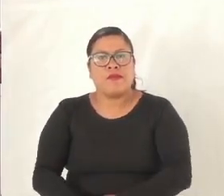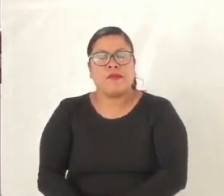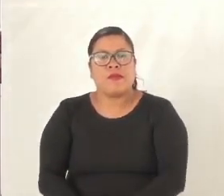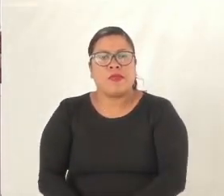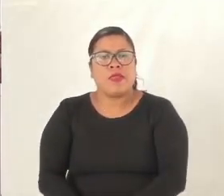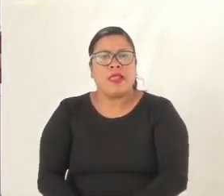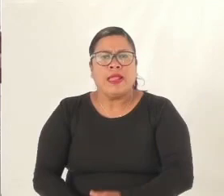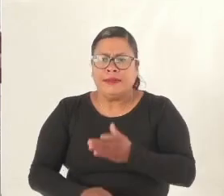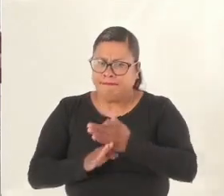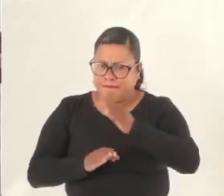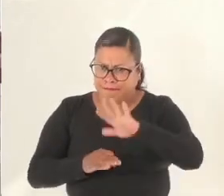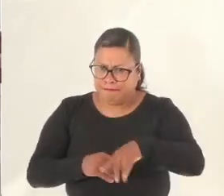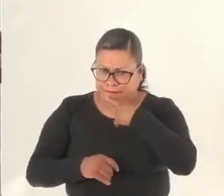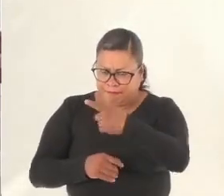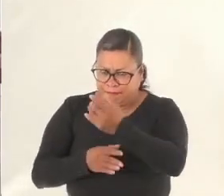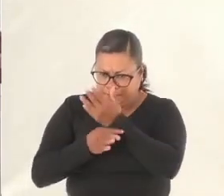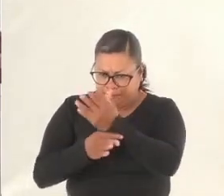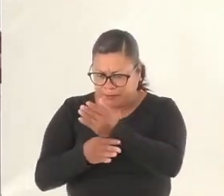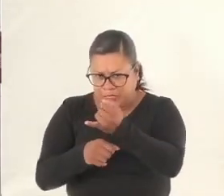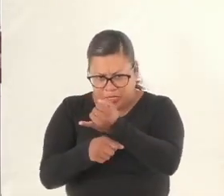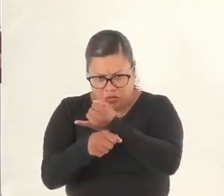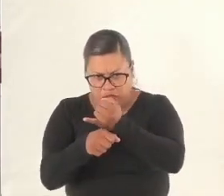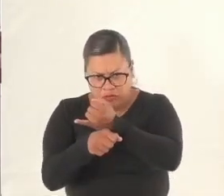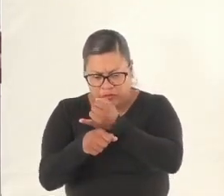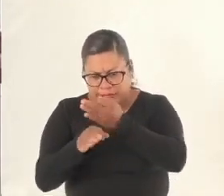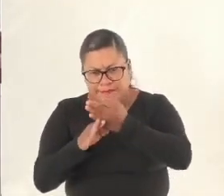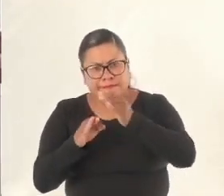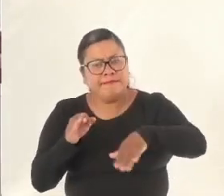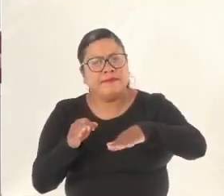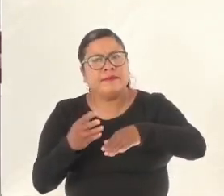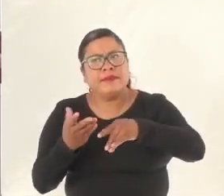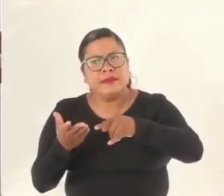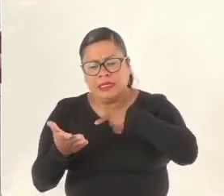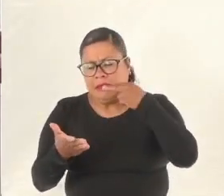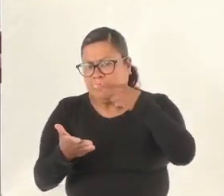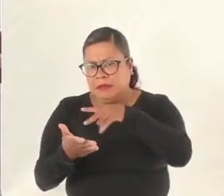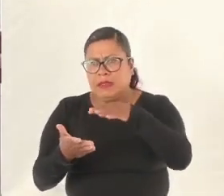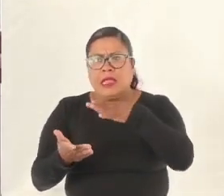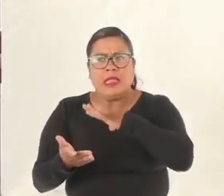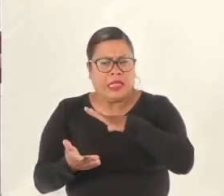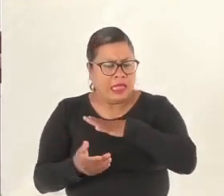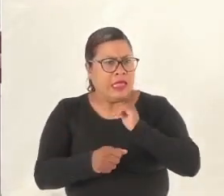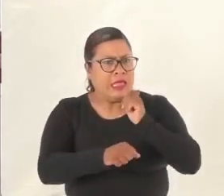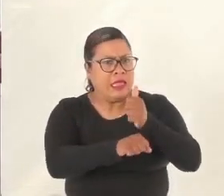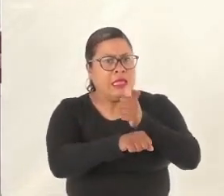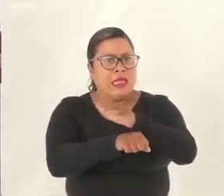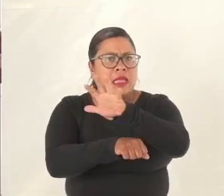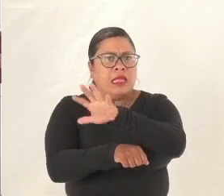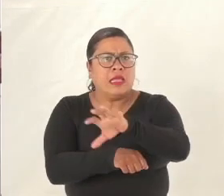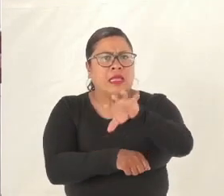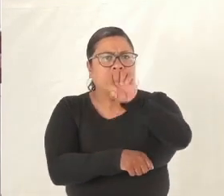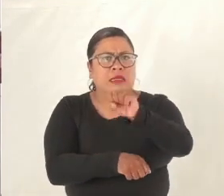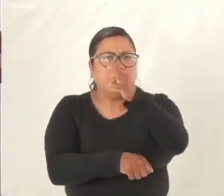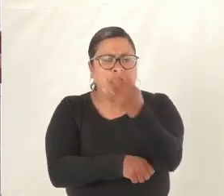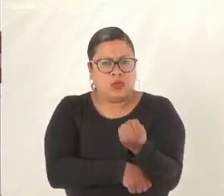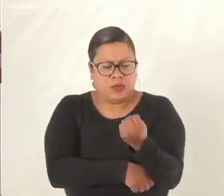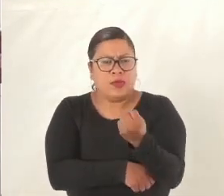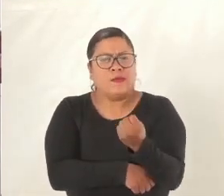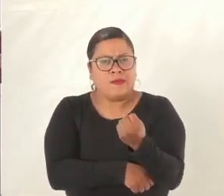mencionaba también en su informe que ya tienen instaladas 569